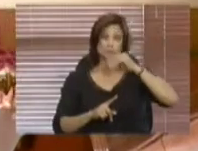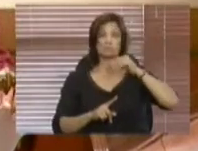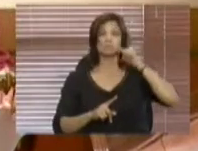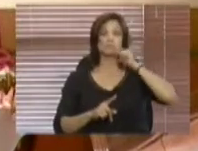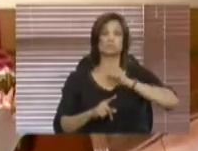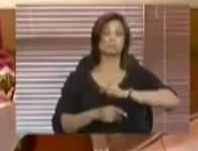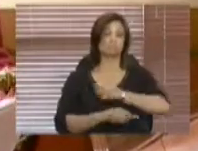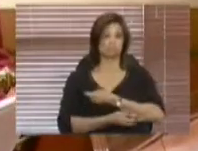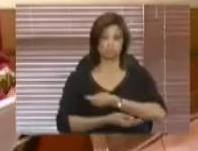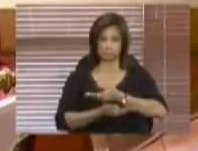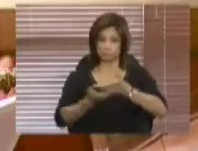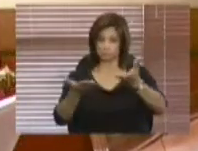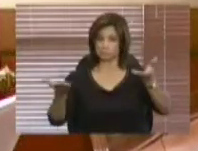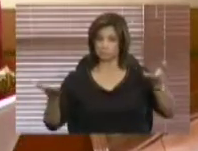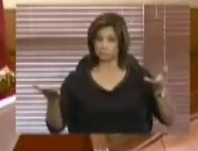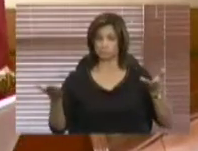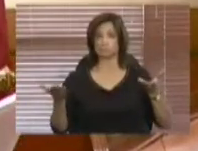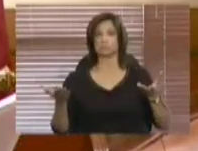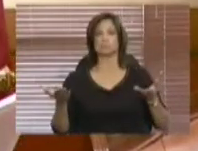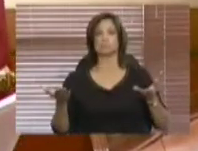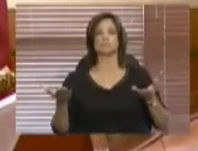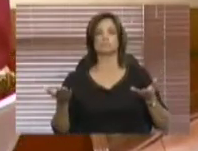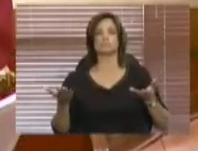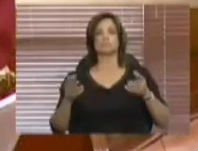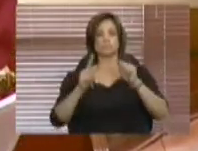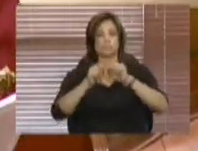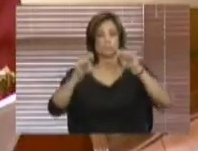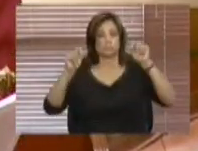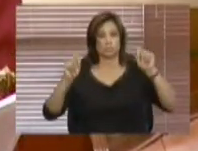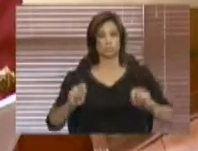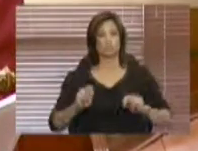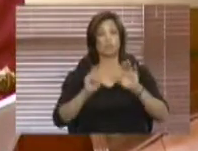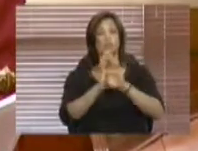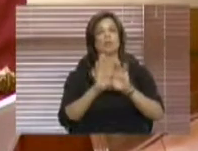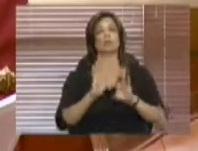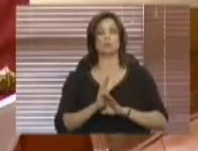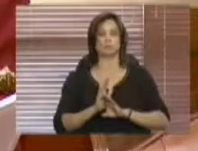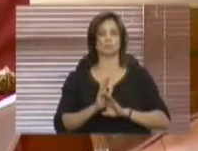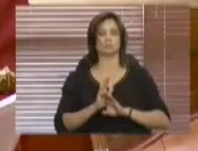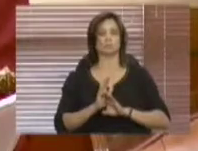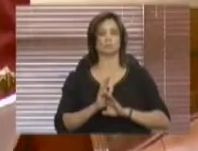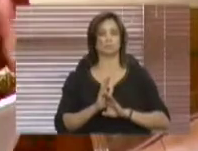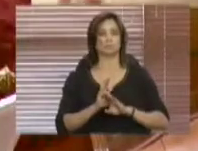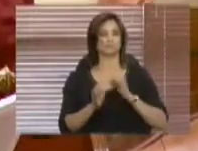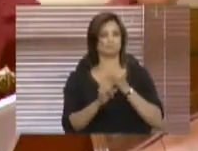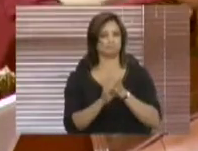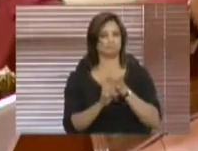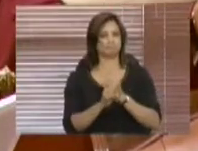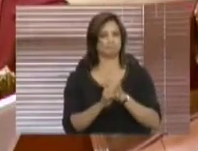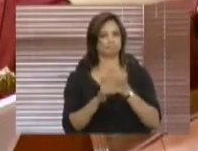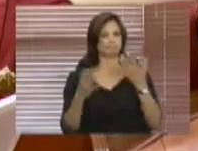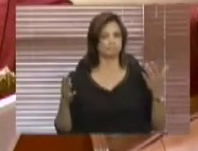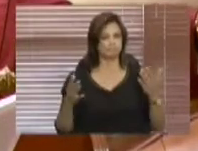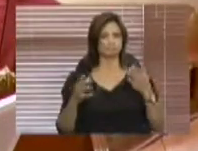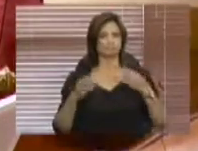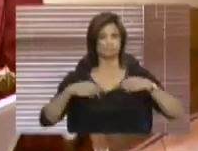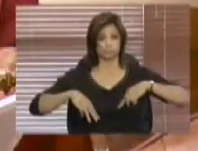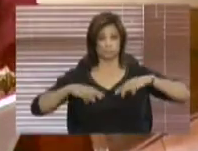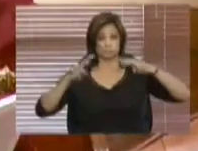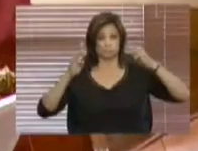amigos todos. El Tribunal Constitucional, sus